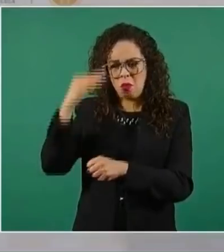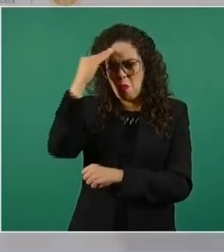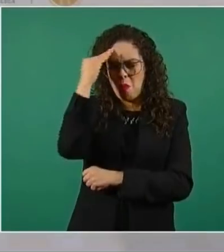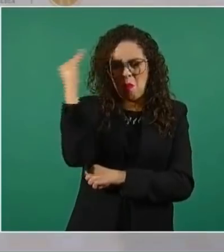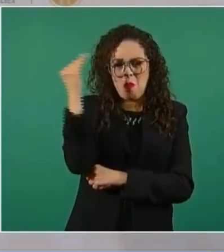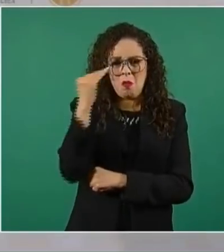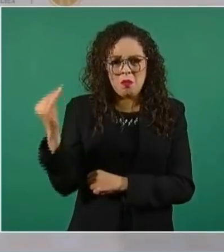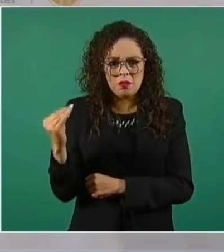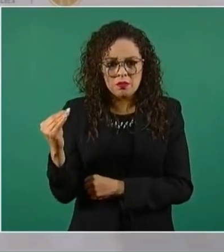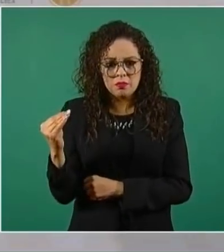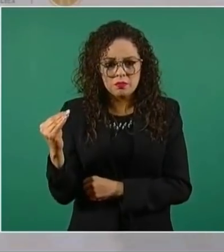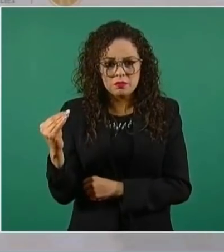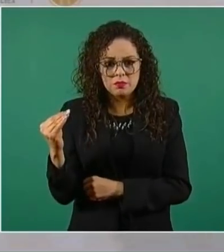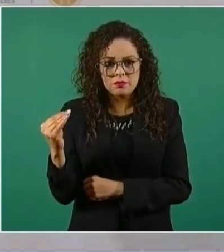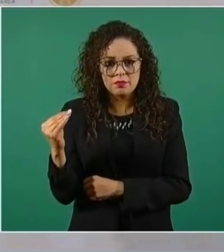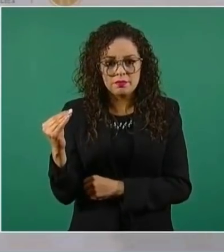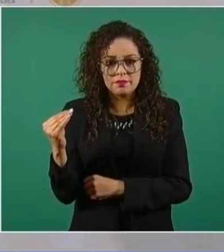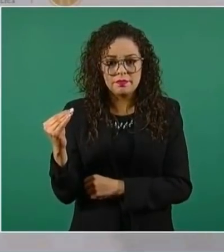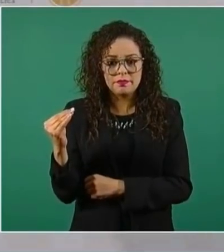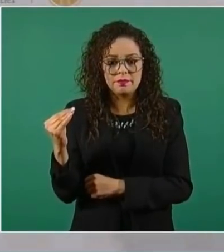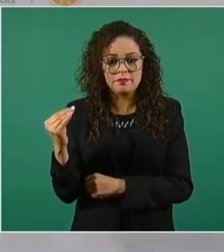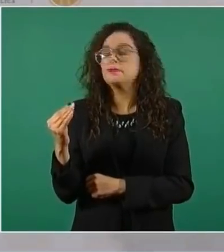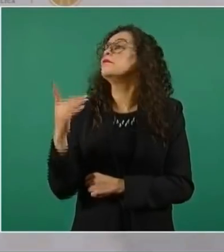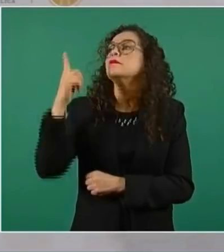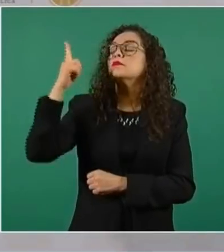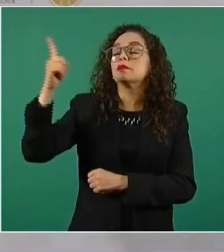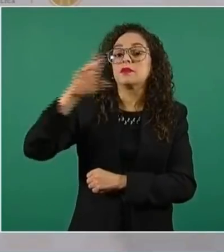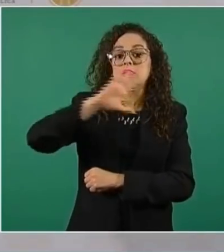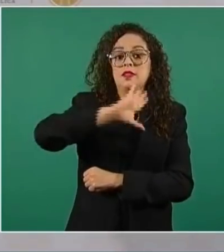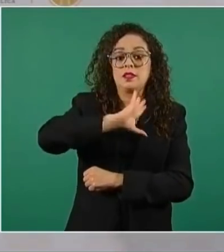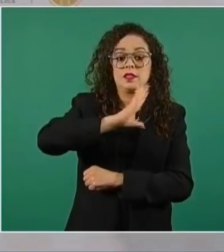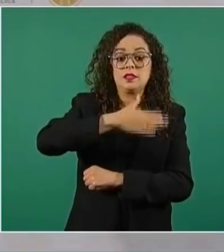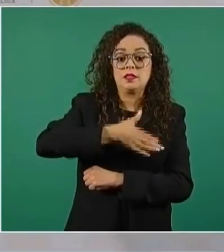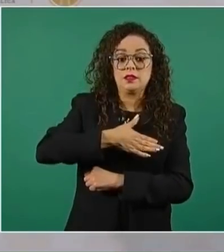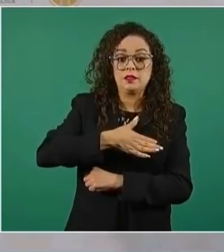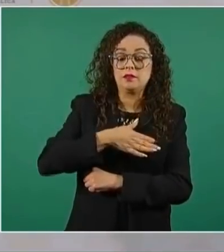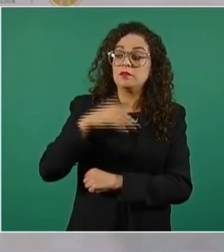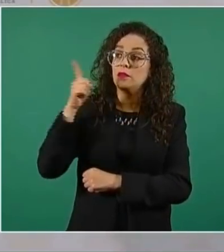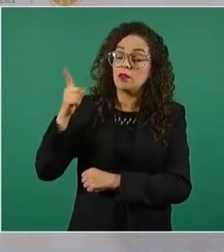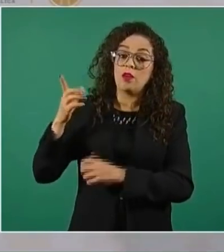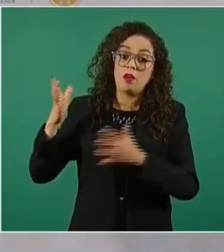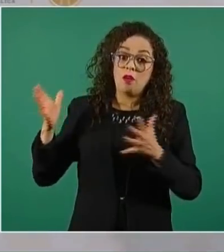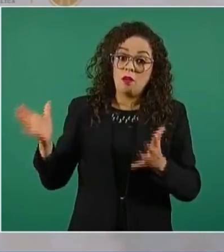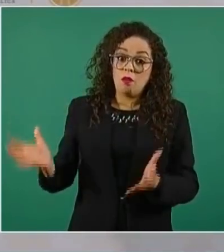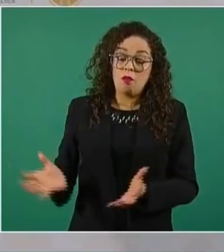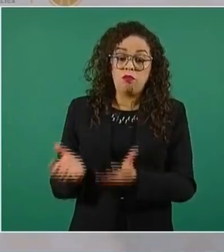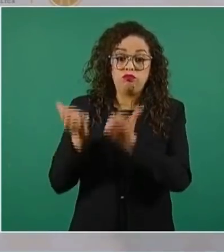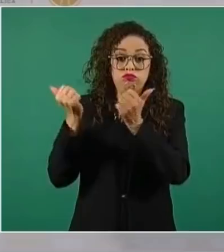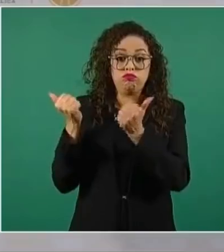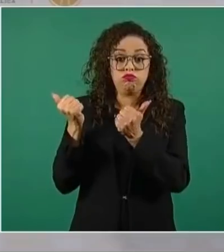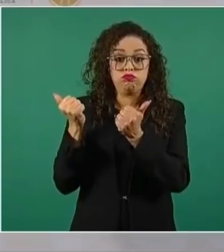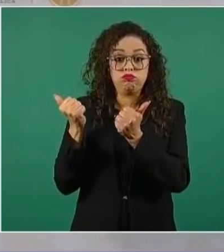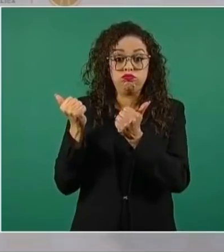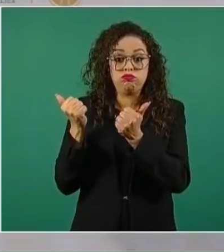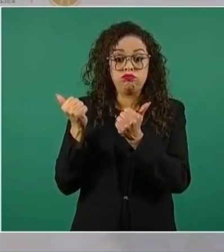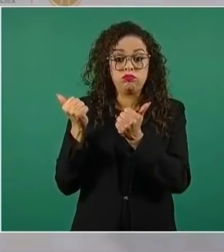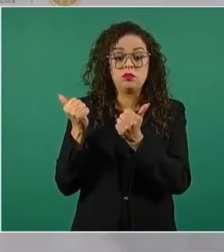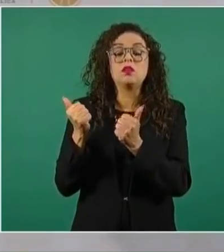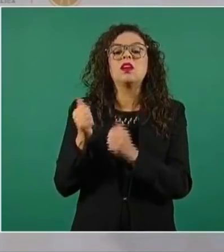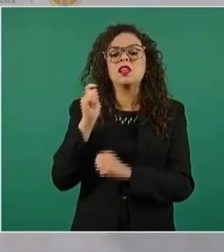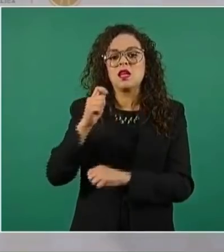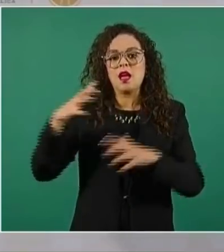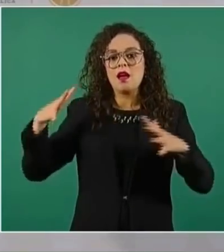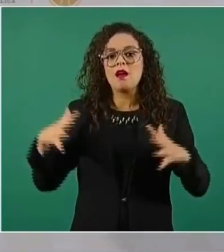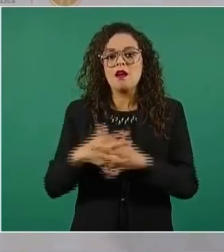que los españoles fueron salvados en batallas por un hombre de